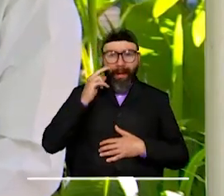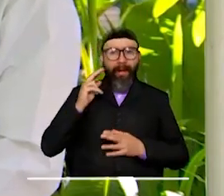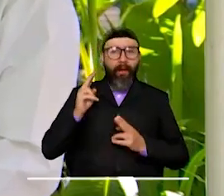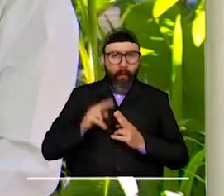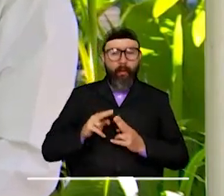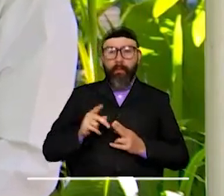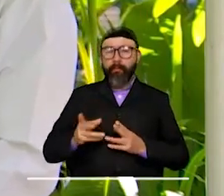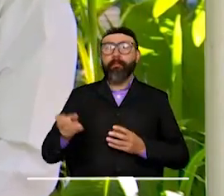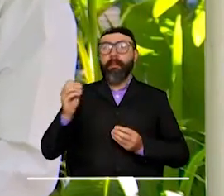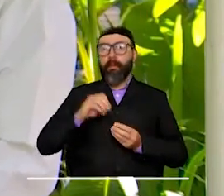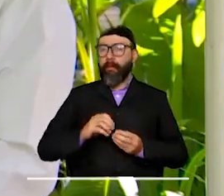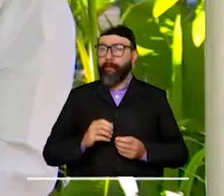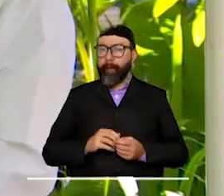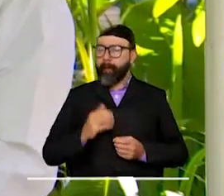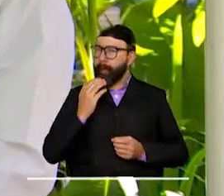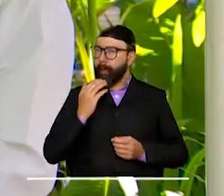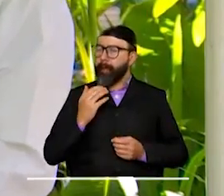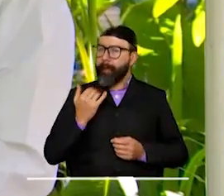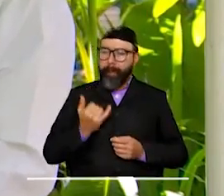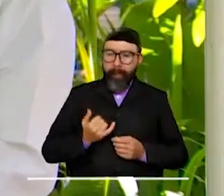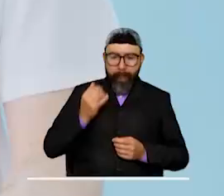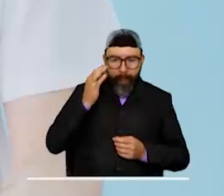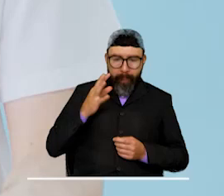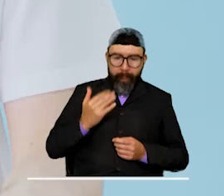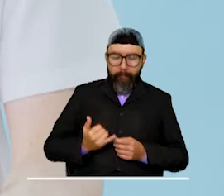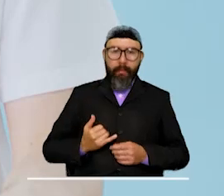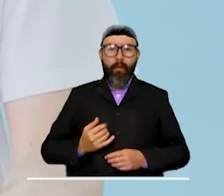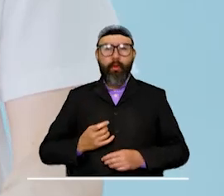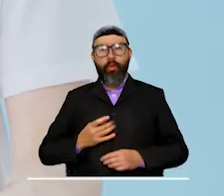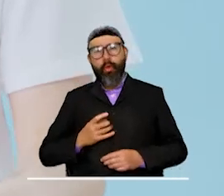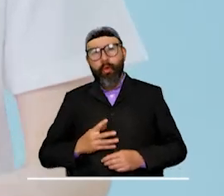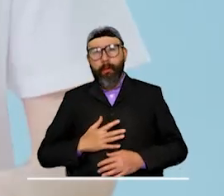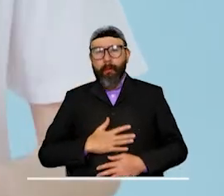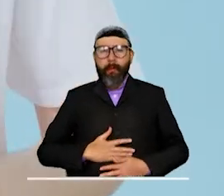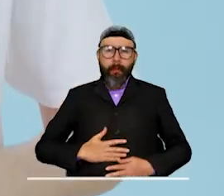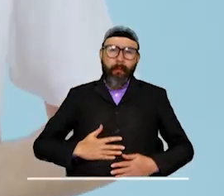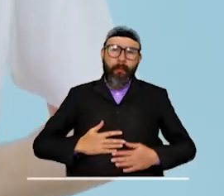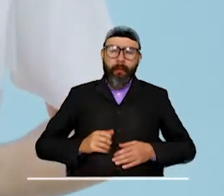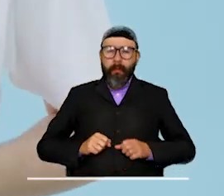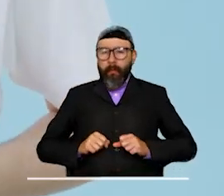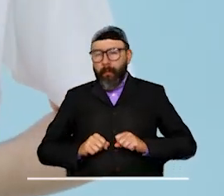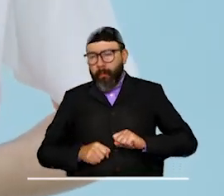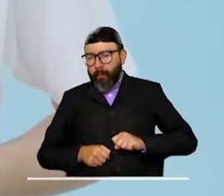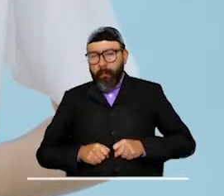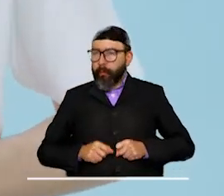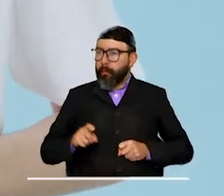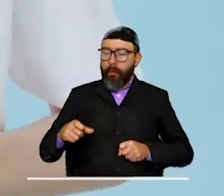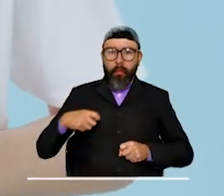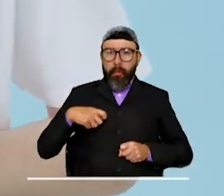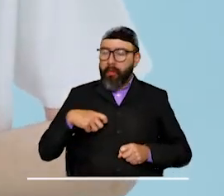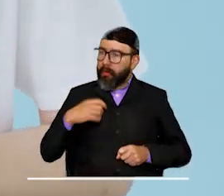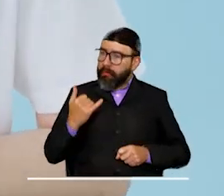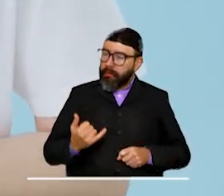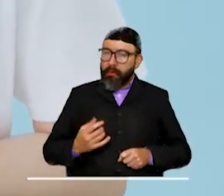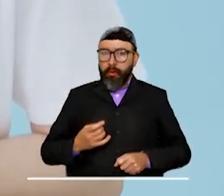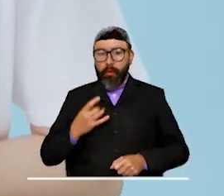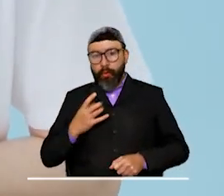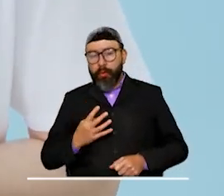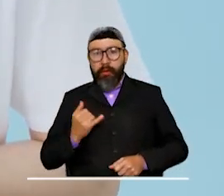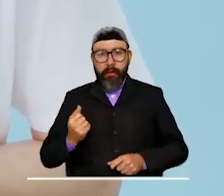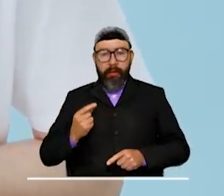que, incluso cuando encontramos un dolor abdominal, donde no le encontramos una patología renal,